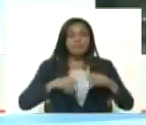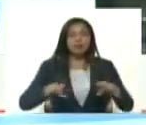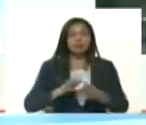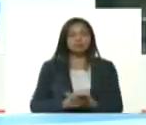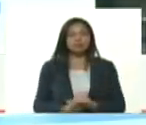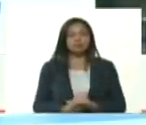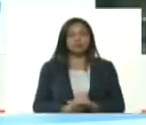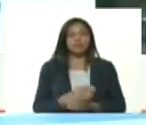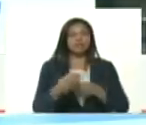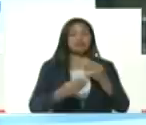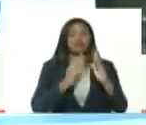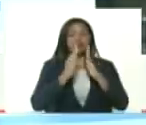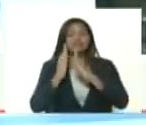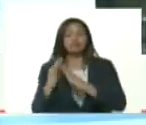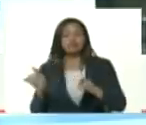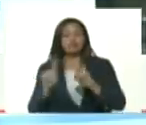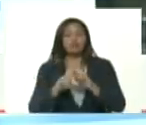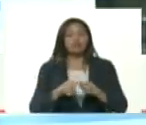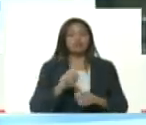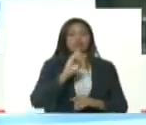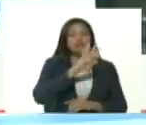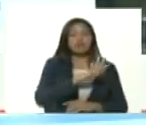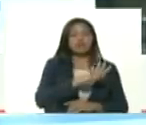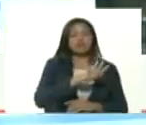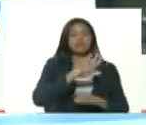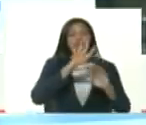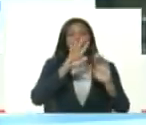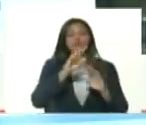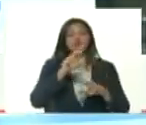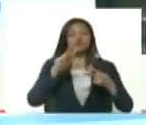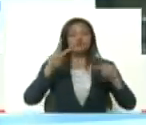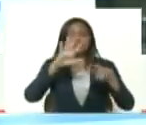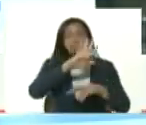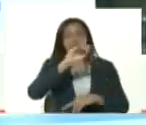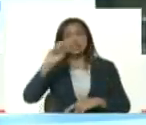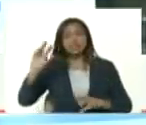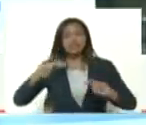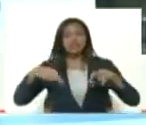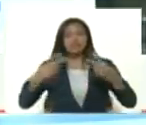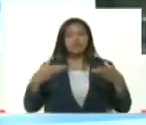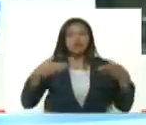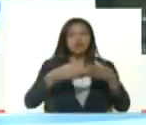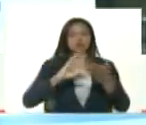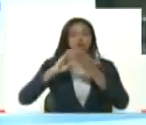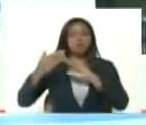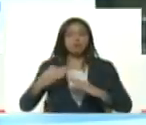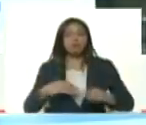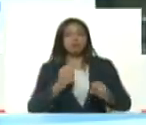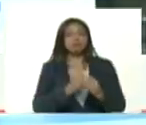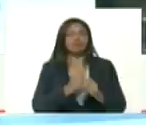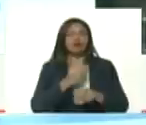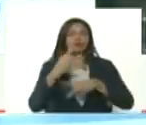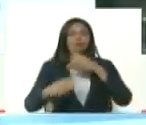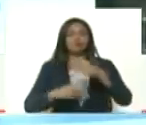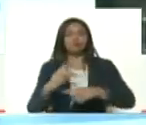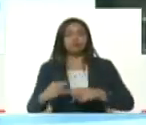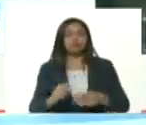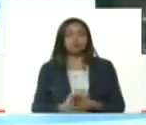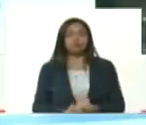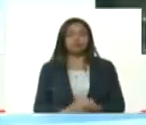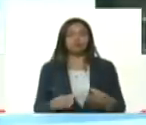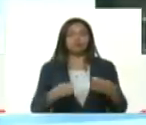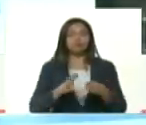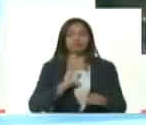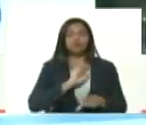sería organización de 500 nuevas brigadas comunales de trabajo y producción, las